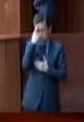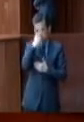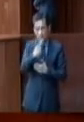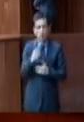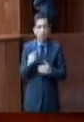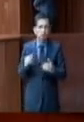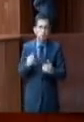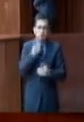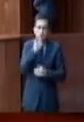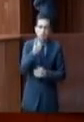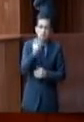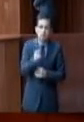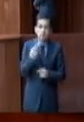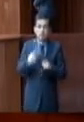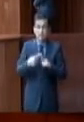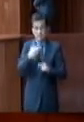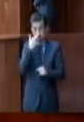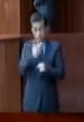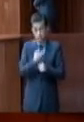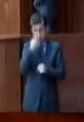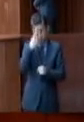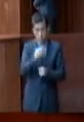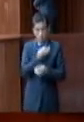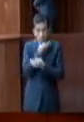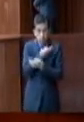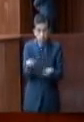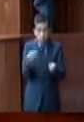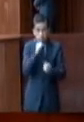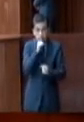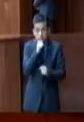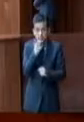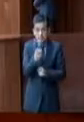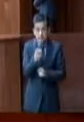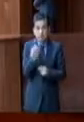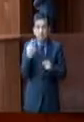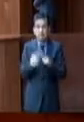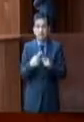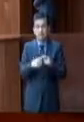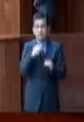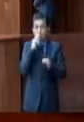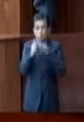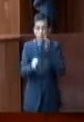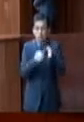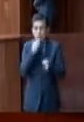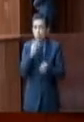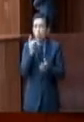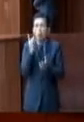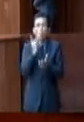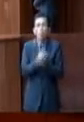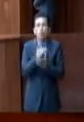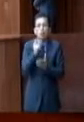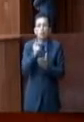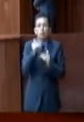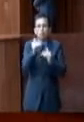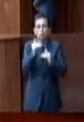la responsabilidad de la publicación de este comunicado únicamente en la parte en la que se